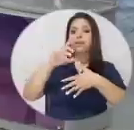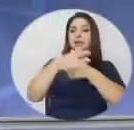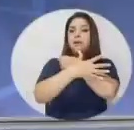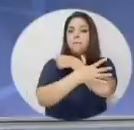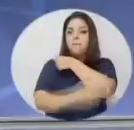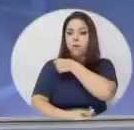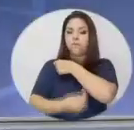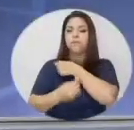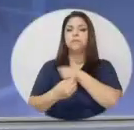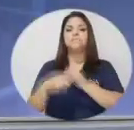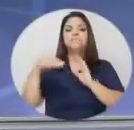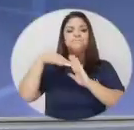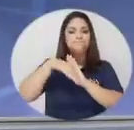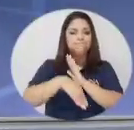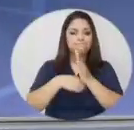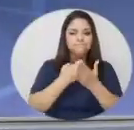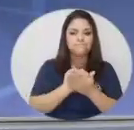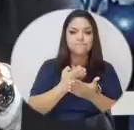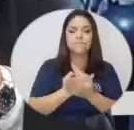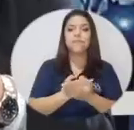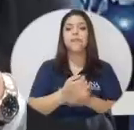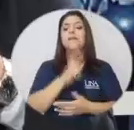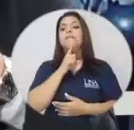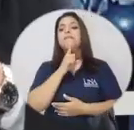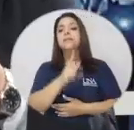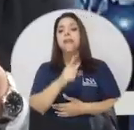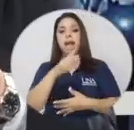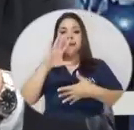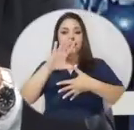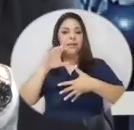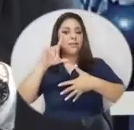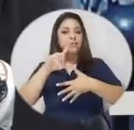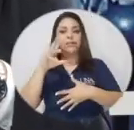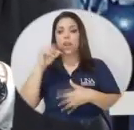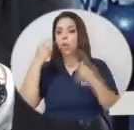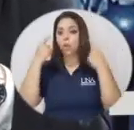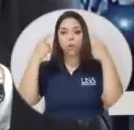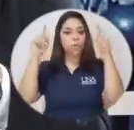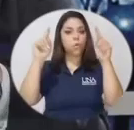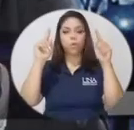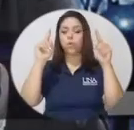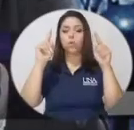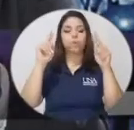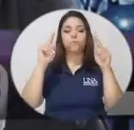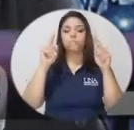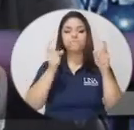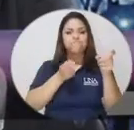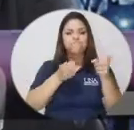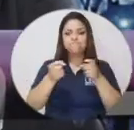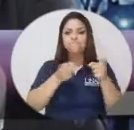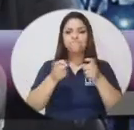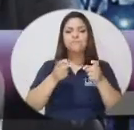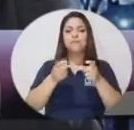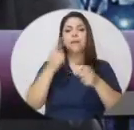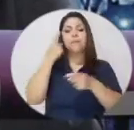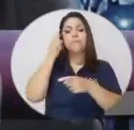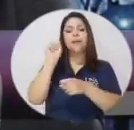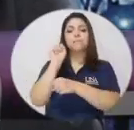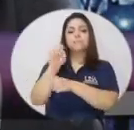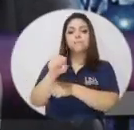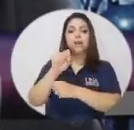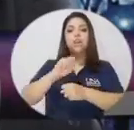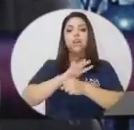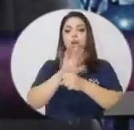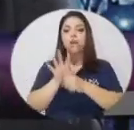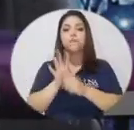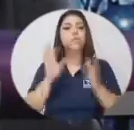Latina y viendo lo injusta distribución de ingresos, que América Latina no logró tener medidas para llegar al COVID, no tenía un